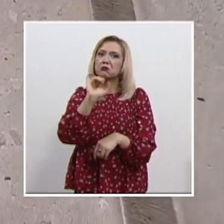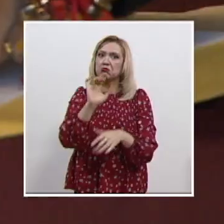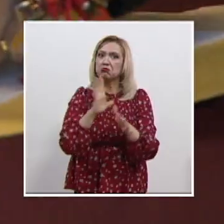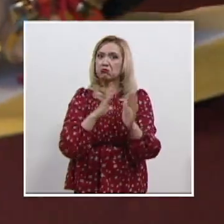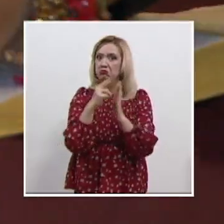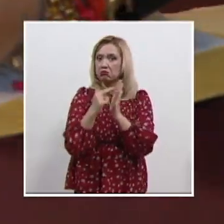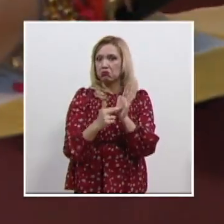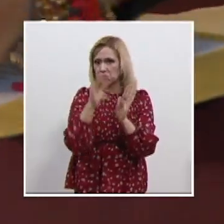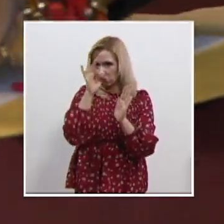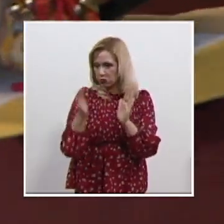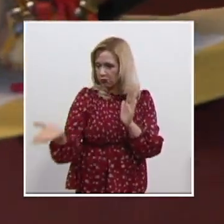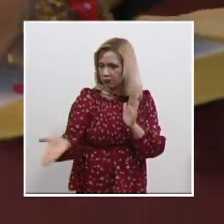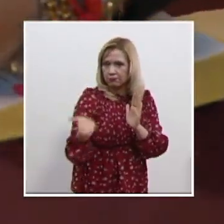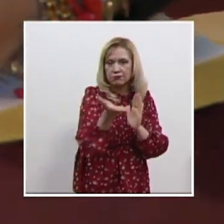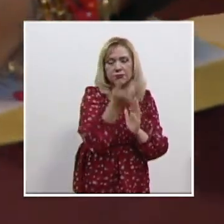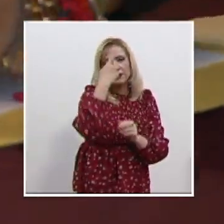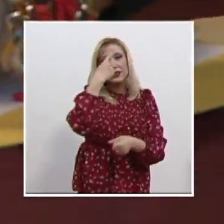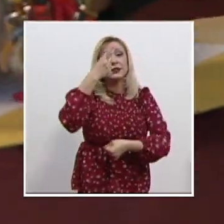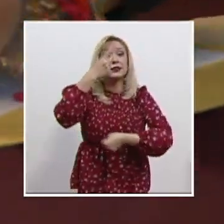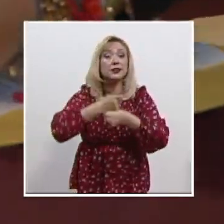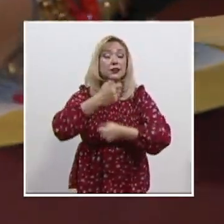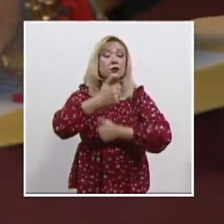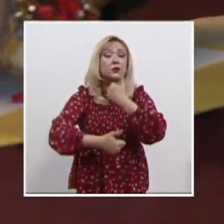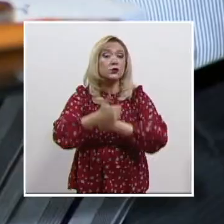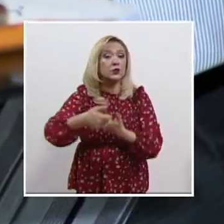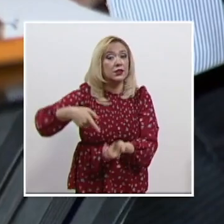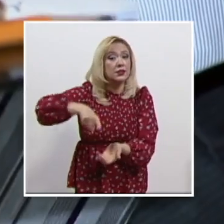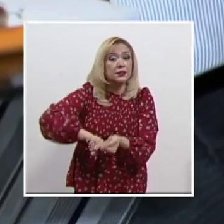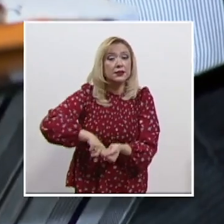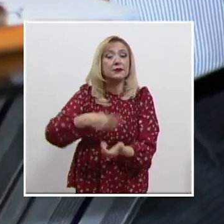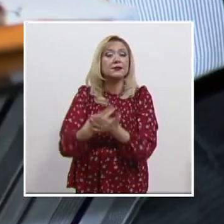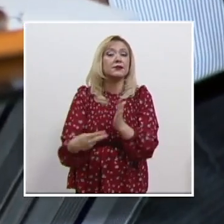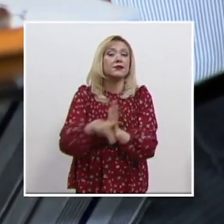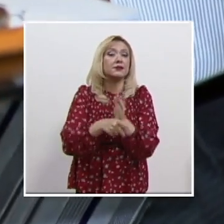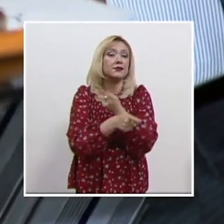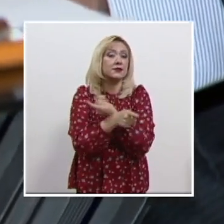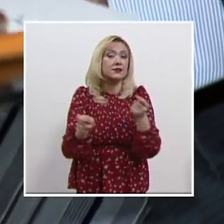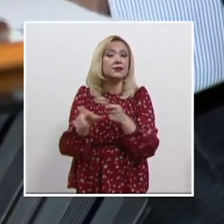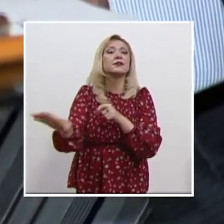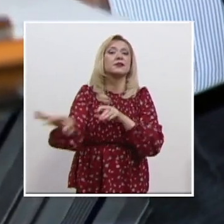ley para participar en el primer concurso interno de oposición para